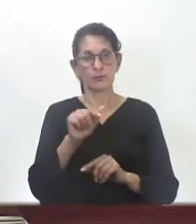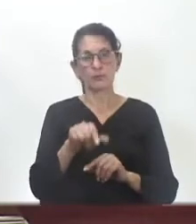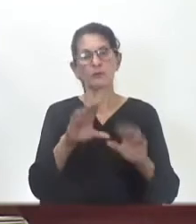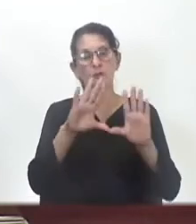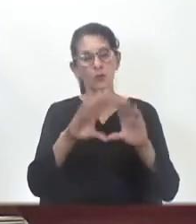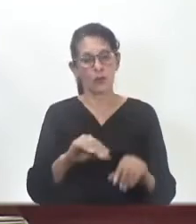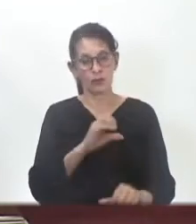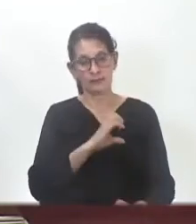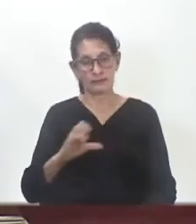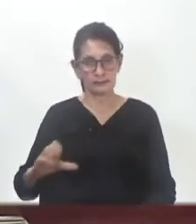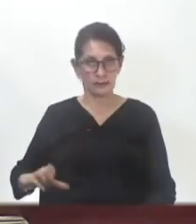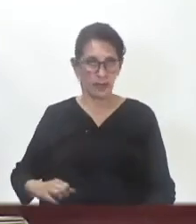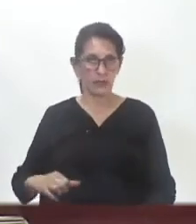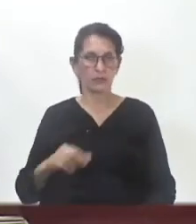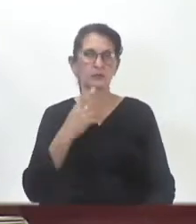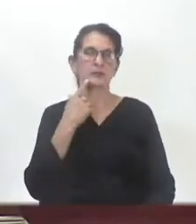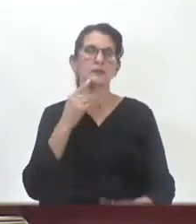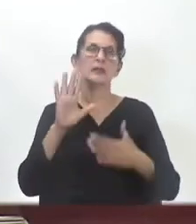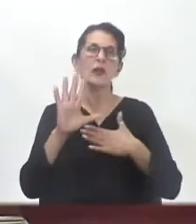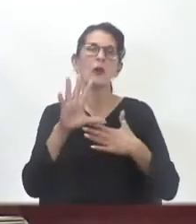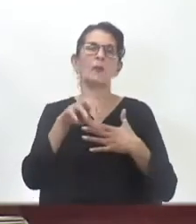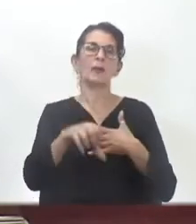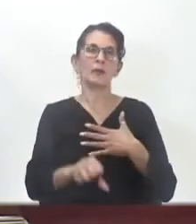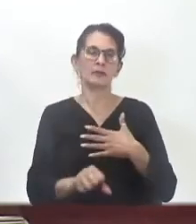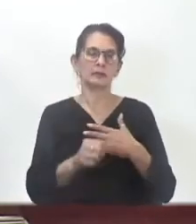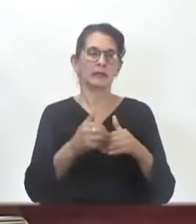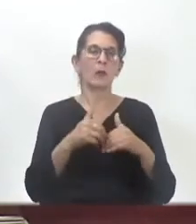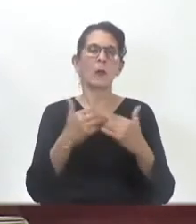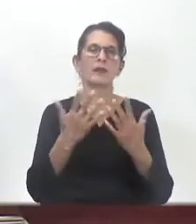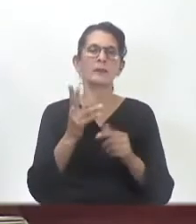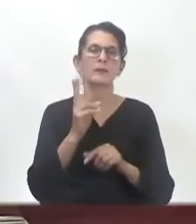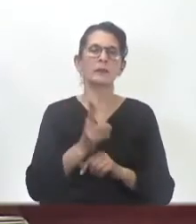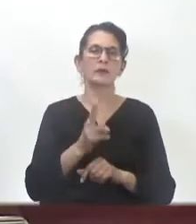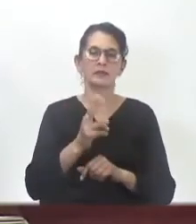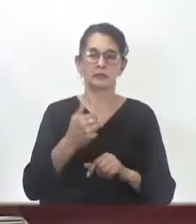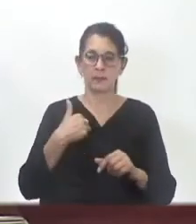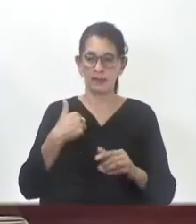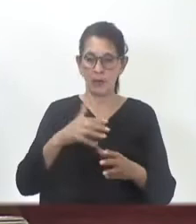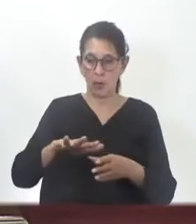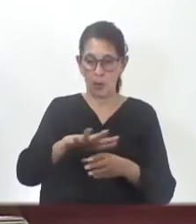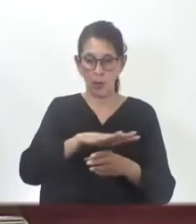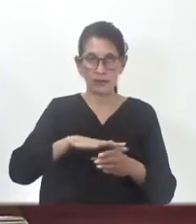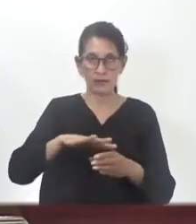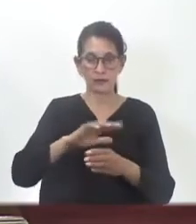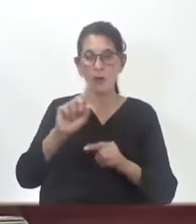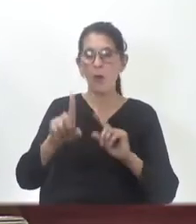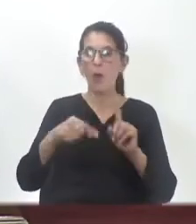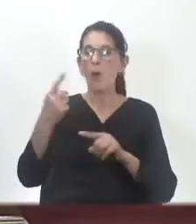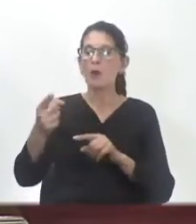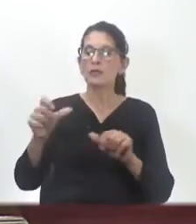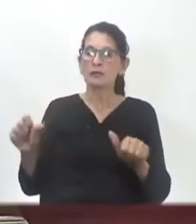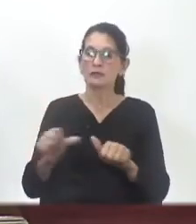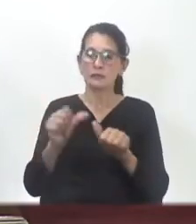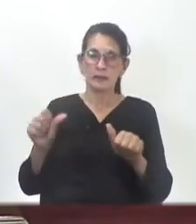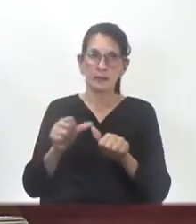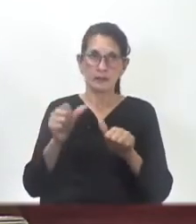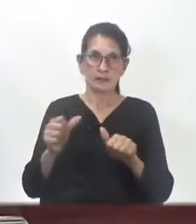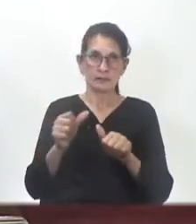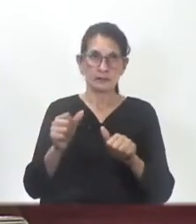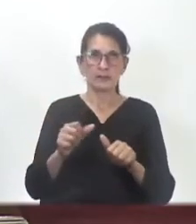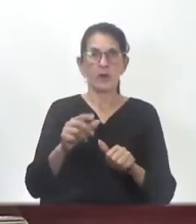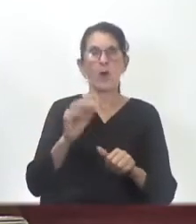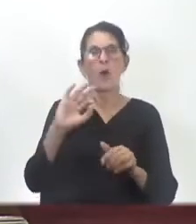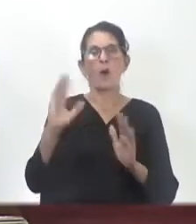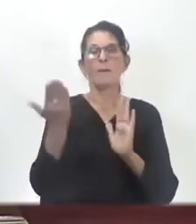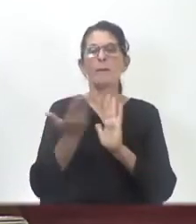Estado parte se comprometerá a prohibir en cualquier territorio bajo su jurisdicción otros actos que constituyan tratos o